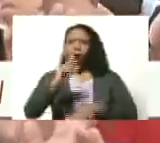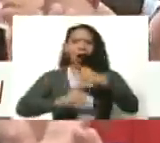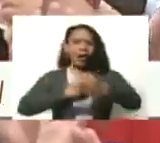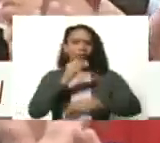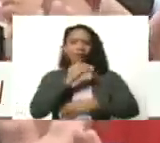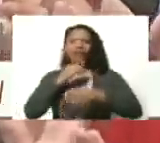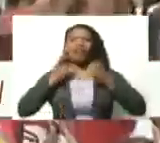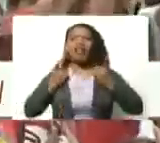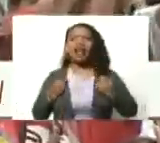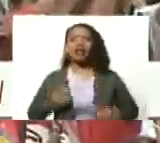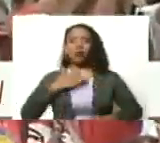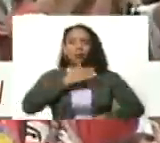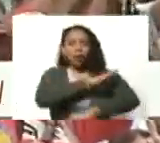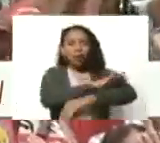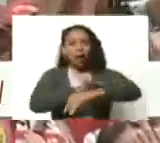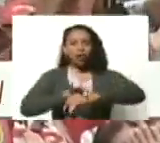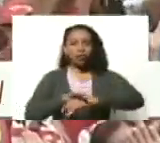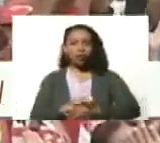descanso a mi brazo.